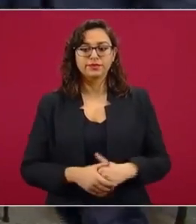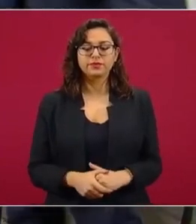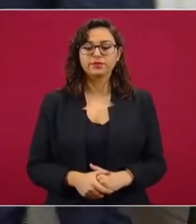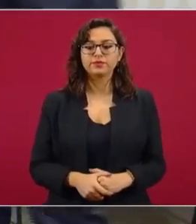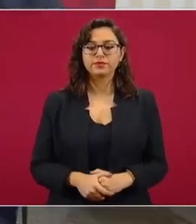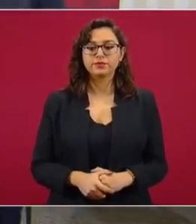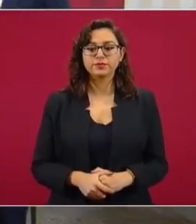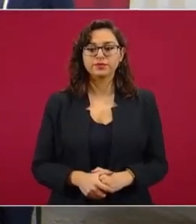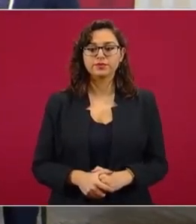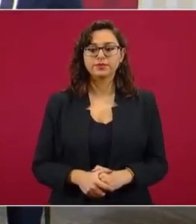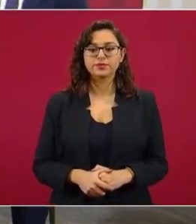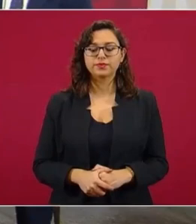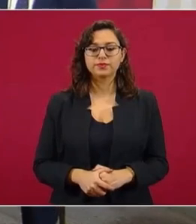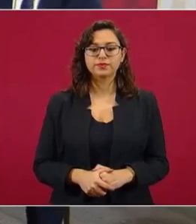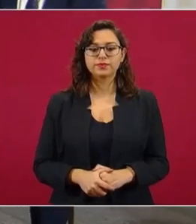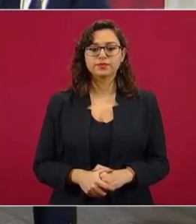Carlos.